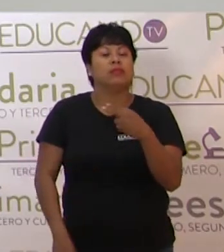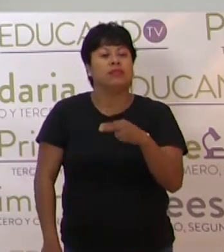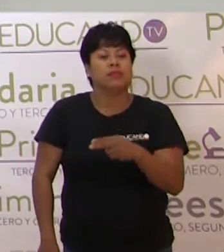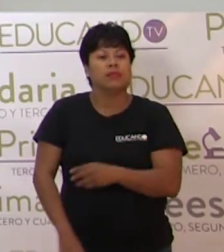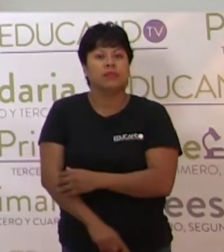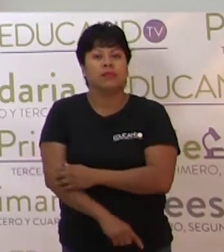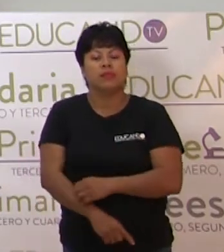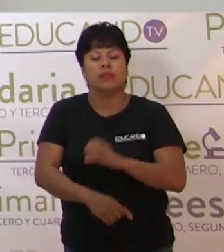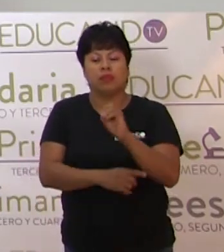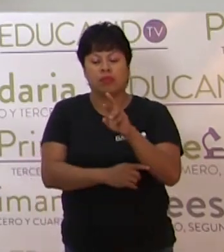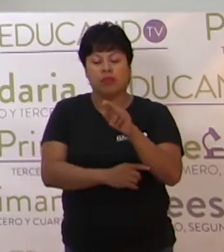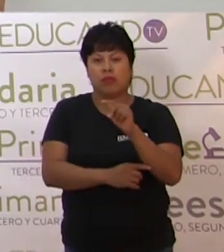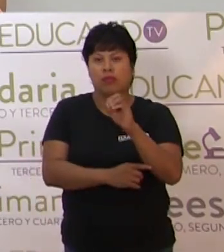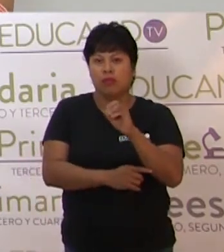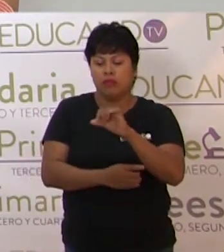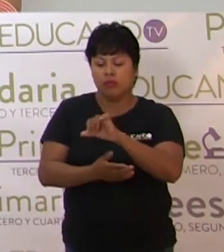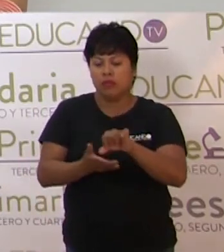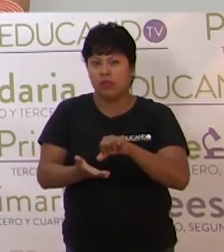centro